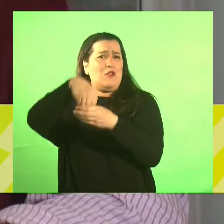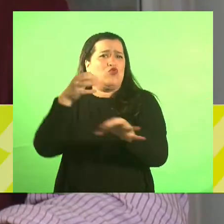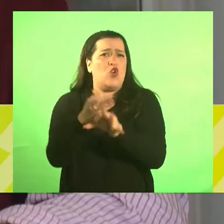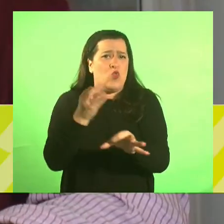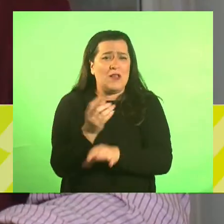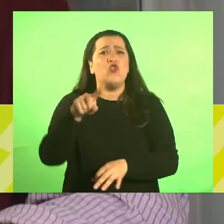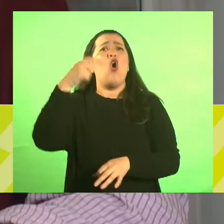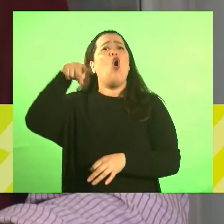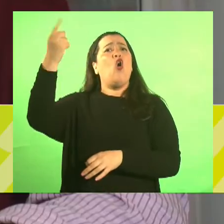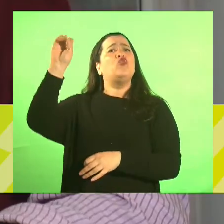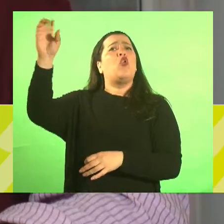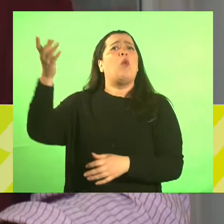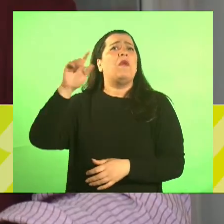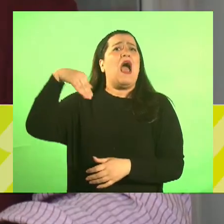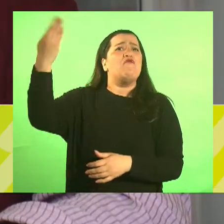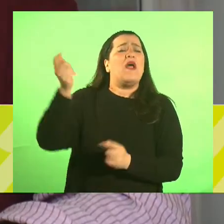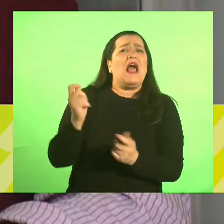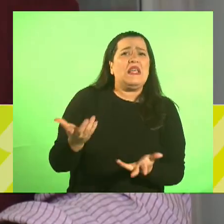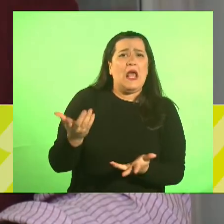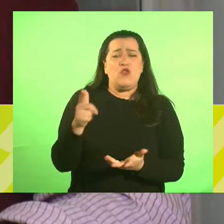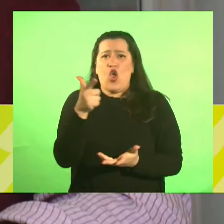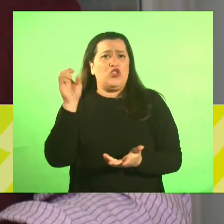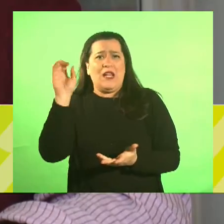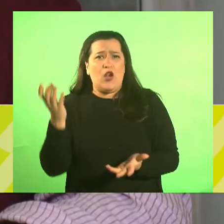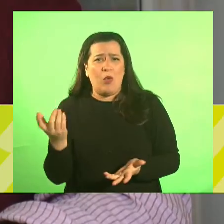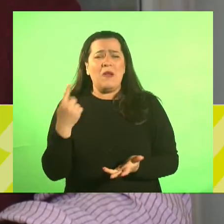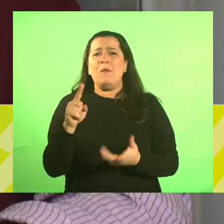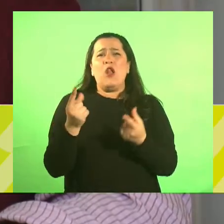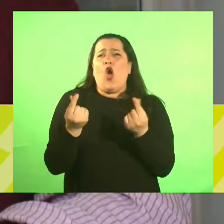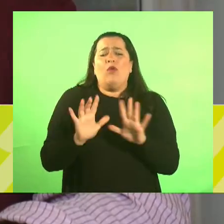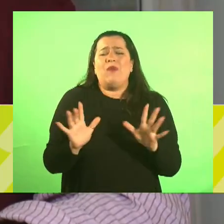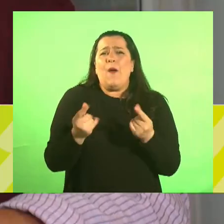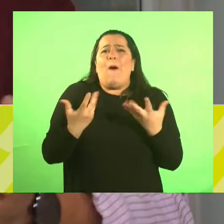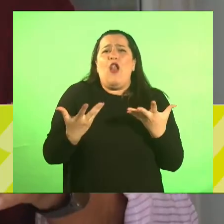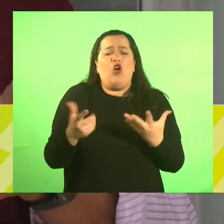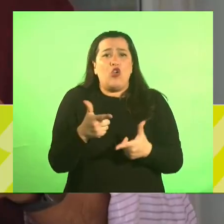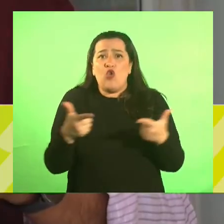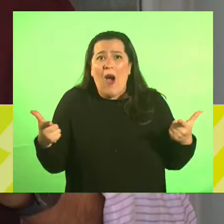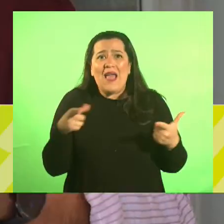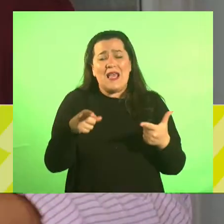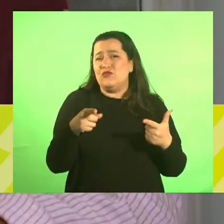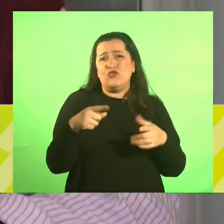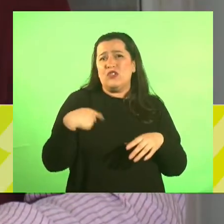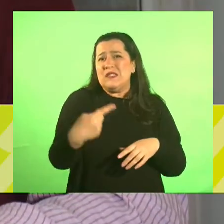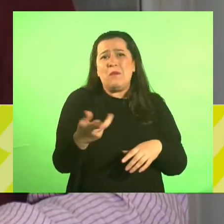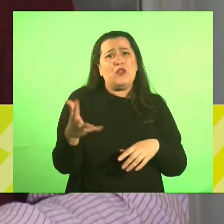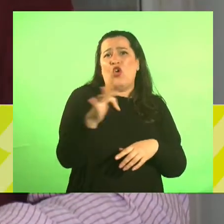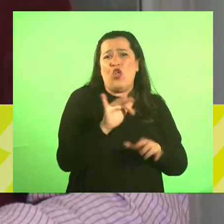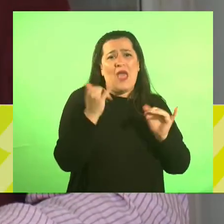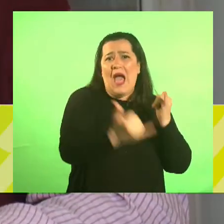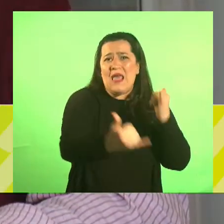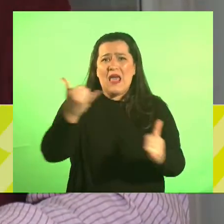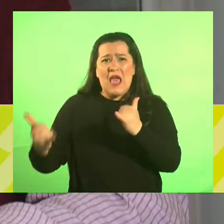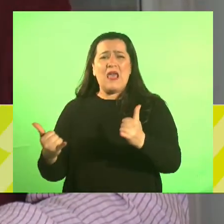tienen? Ni siquiera tienen nombre. Y eso que no es útil, que no toma valor, es lo que cotidianamente habita. ¿Qué es lo